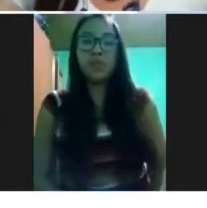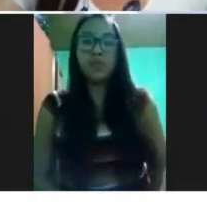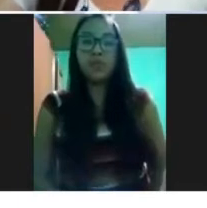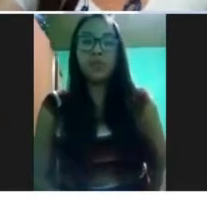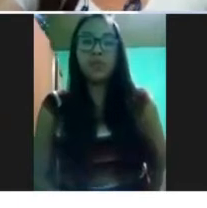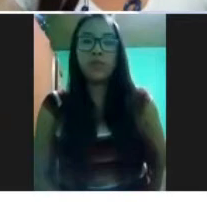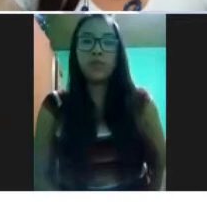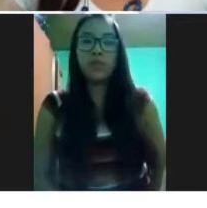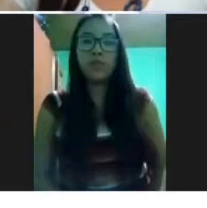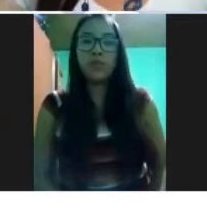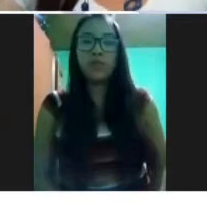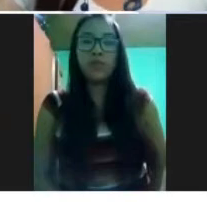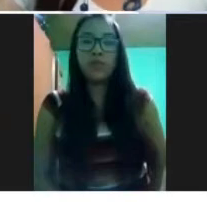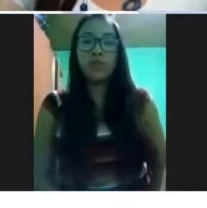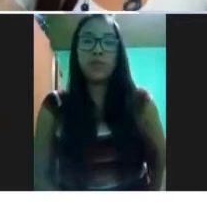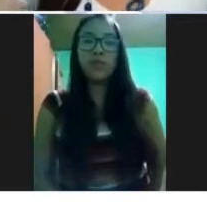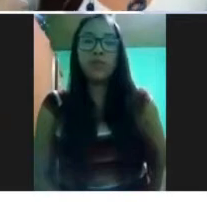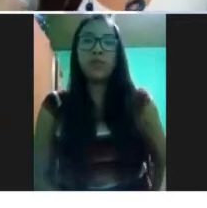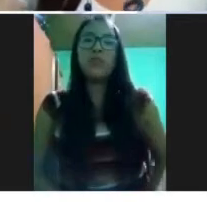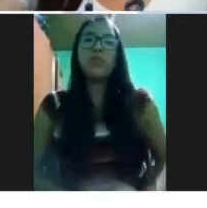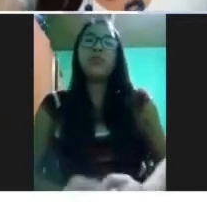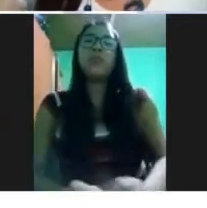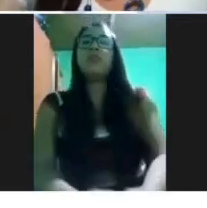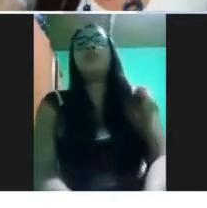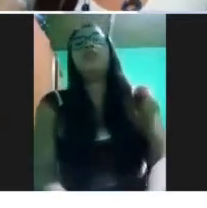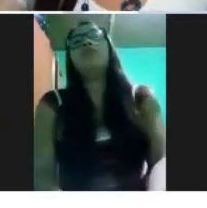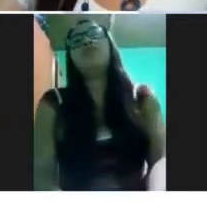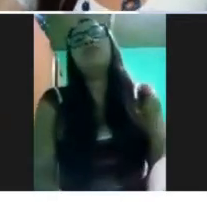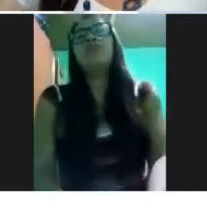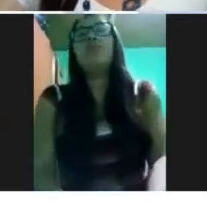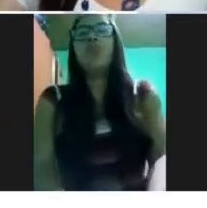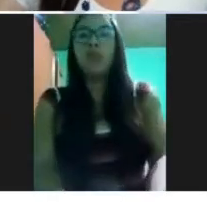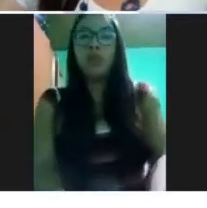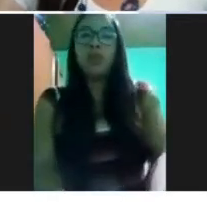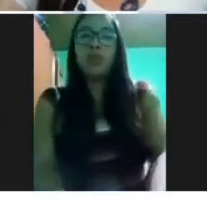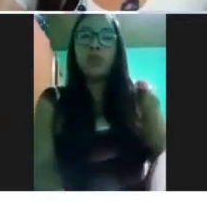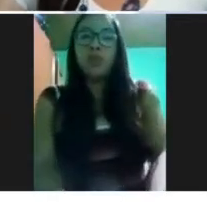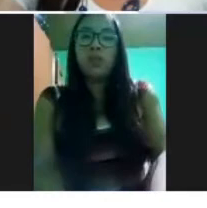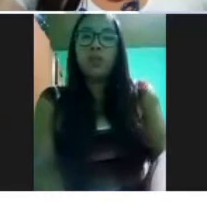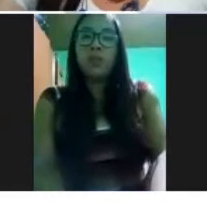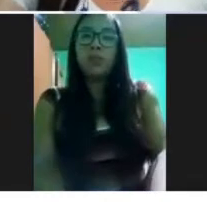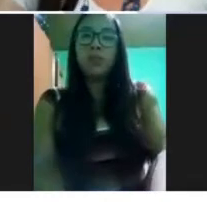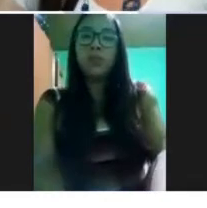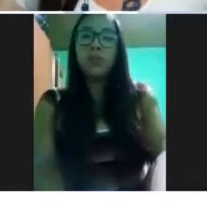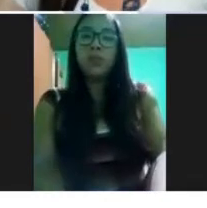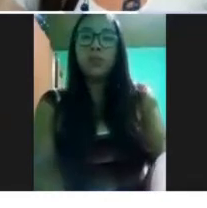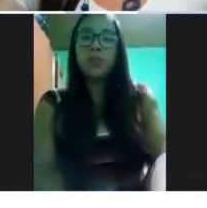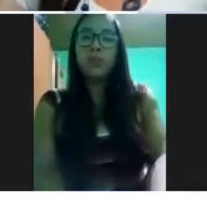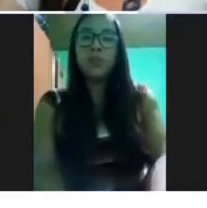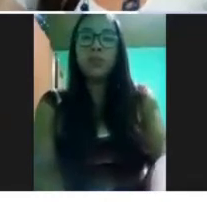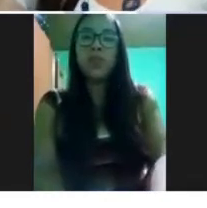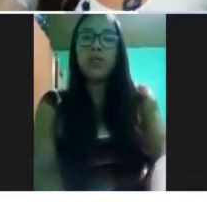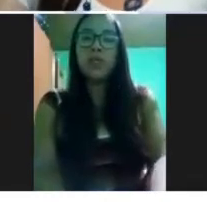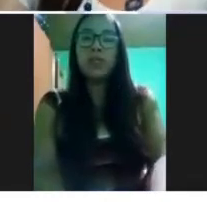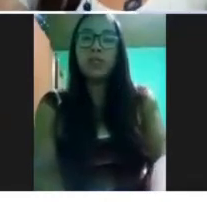quien vaya con mi familiar, y pues a mí me ha tocado ver particularmente que las personas deciden, bueno, no lo vamos a llevar.